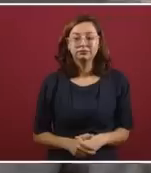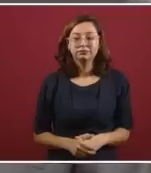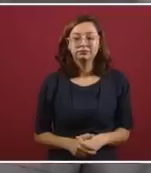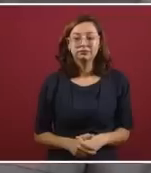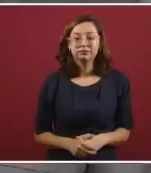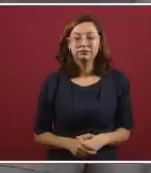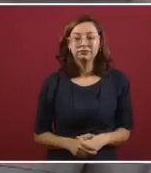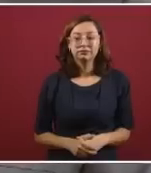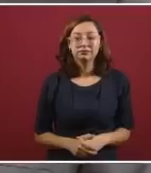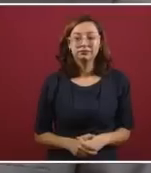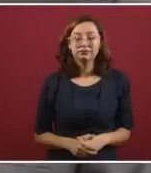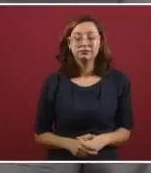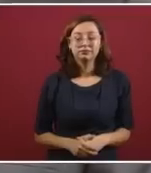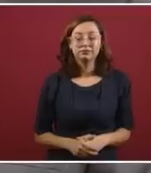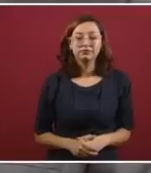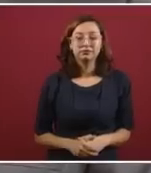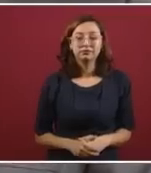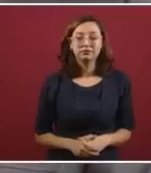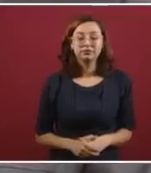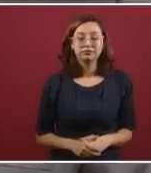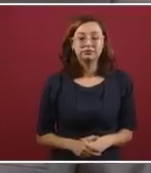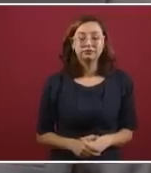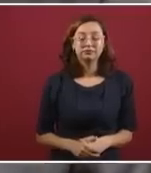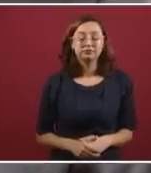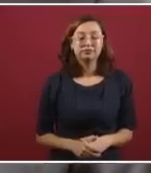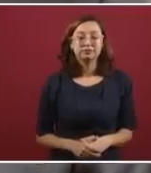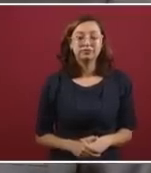y soy de luz qué